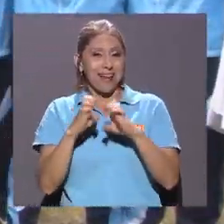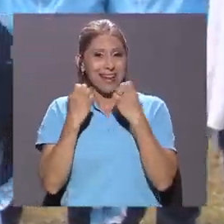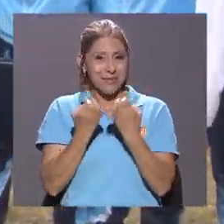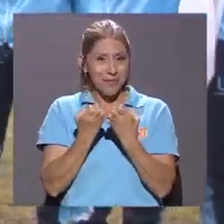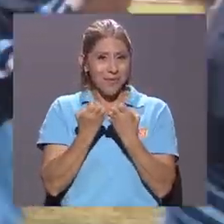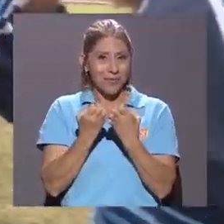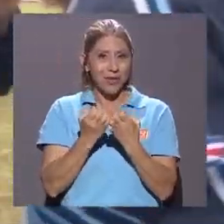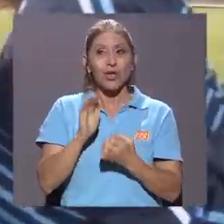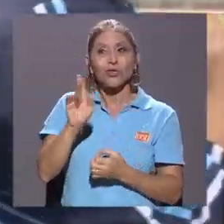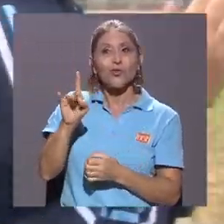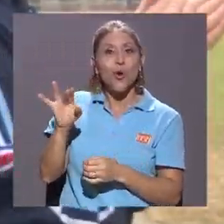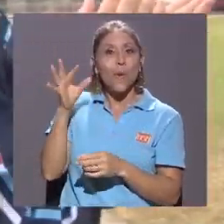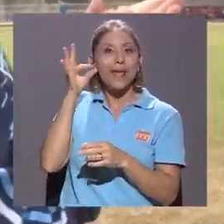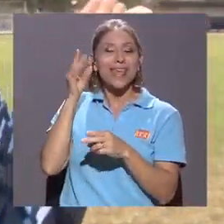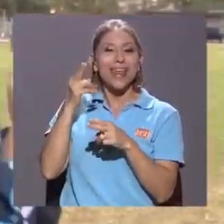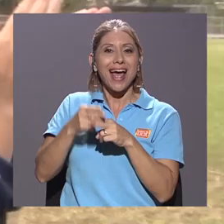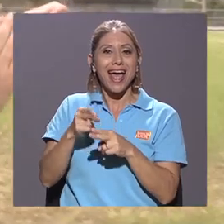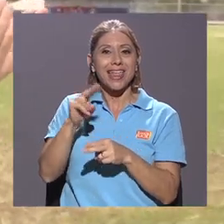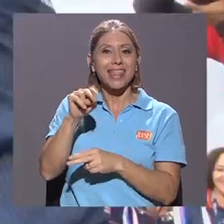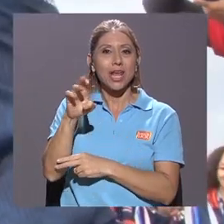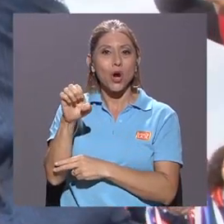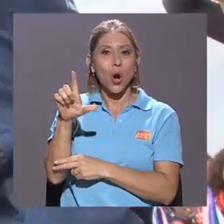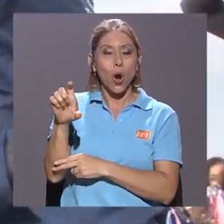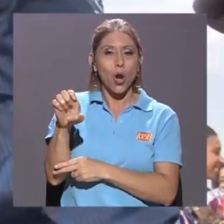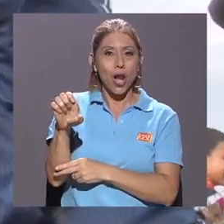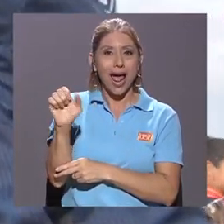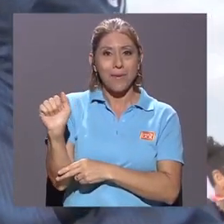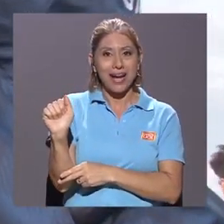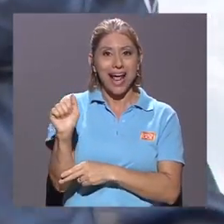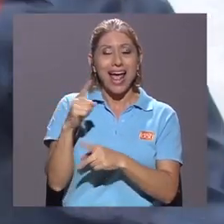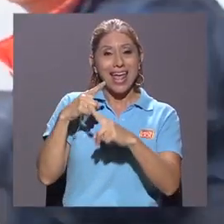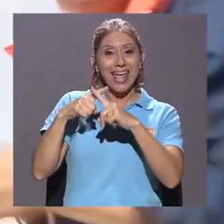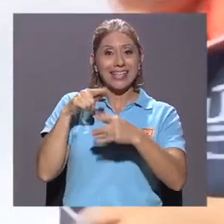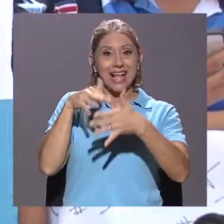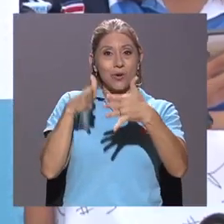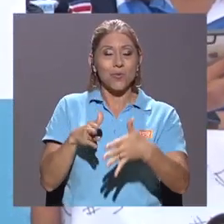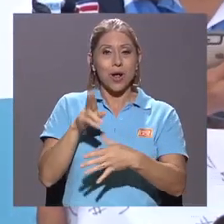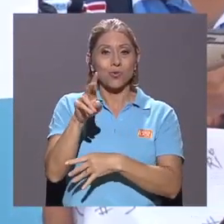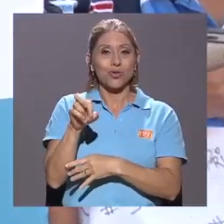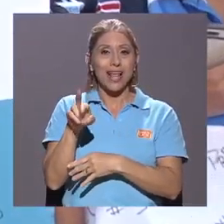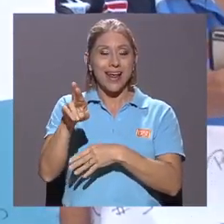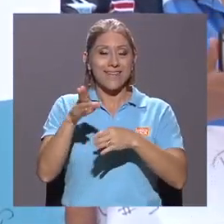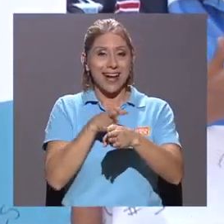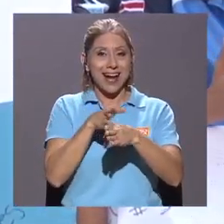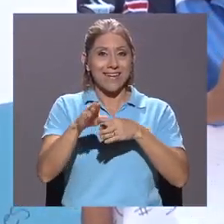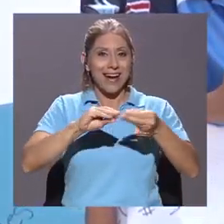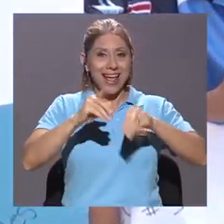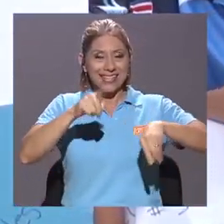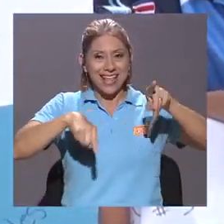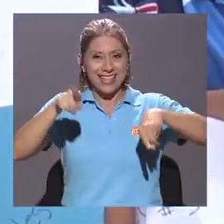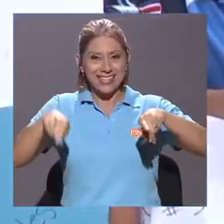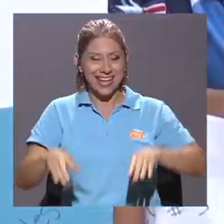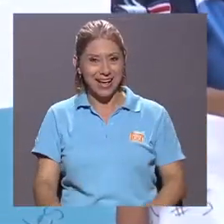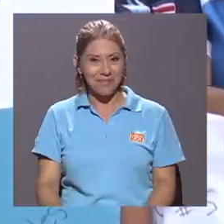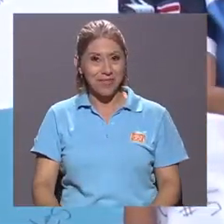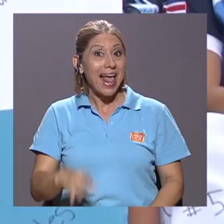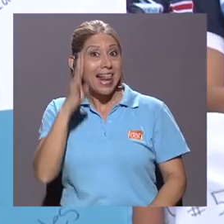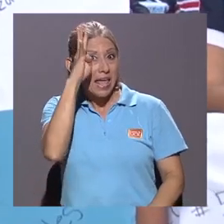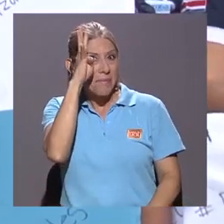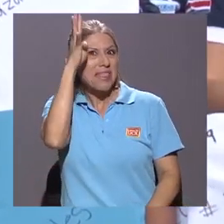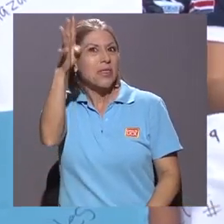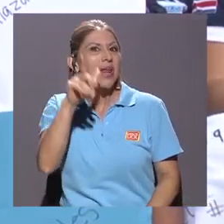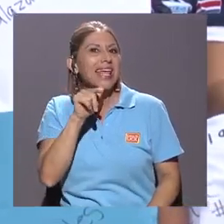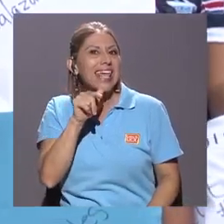su compañera Nicole Abarca, exalumna de la UCR de la carrera de estadística. La gran inventora fue